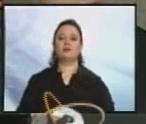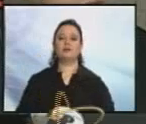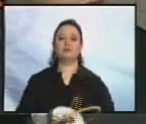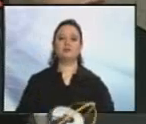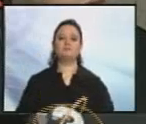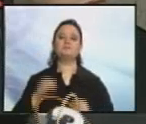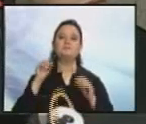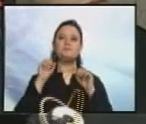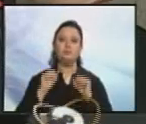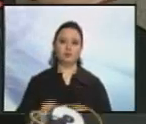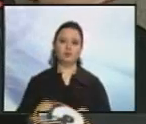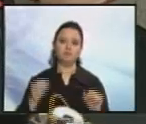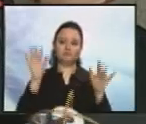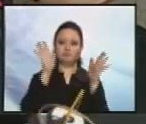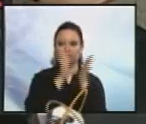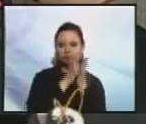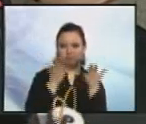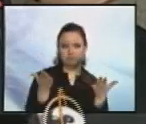en página